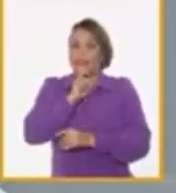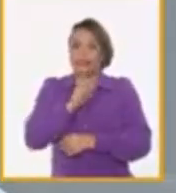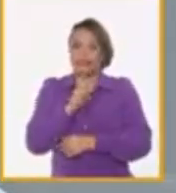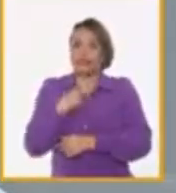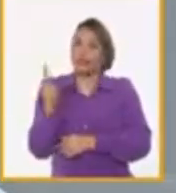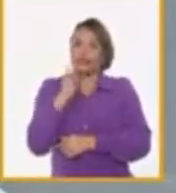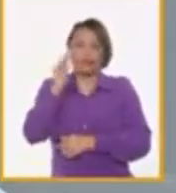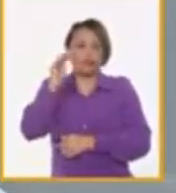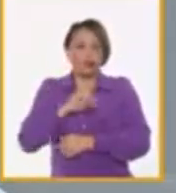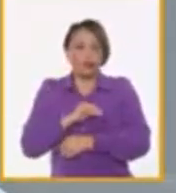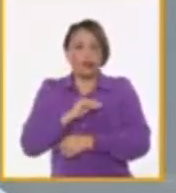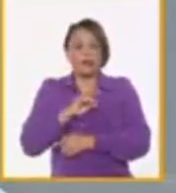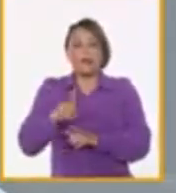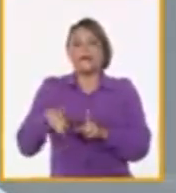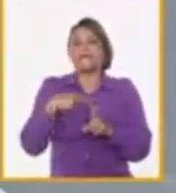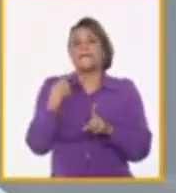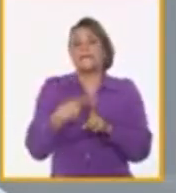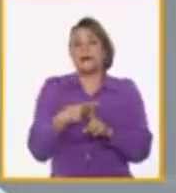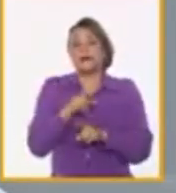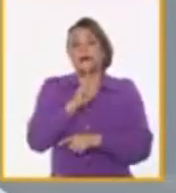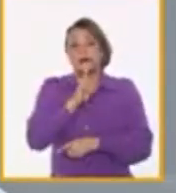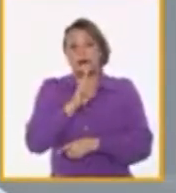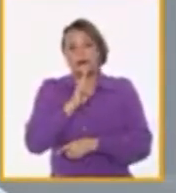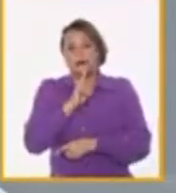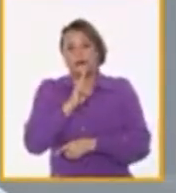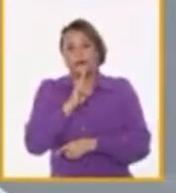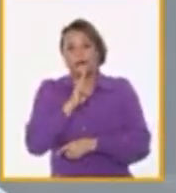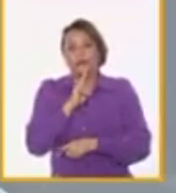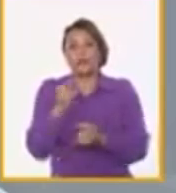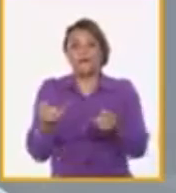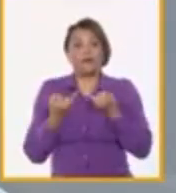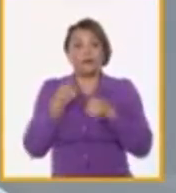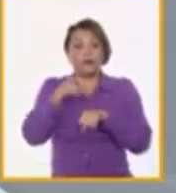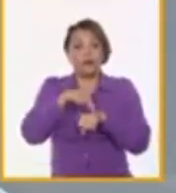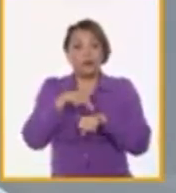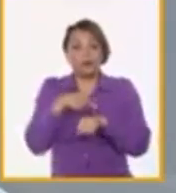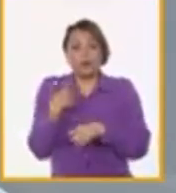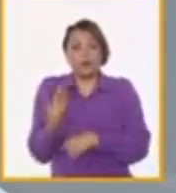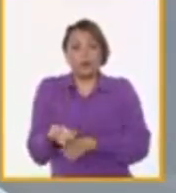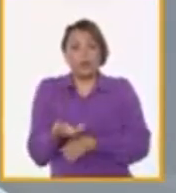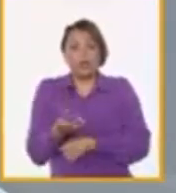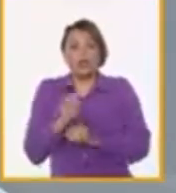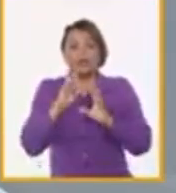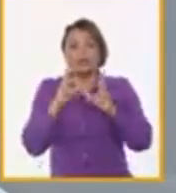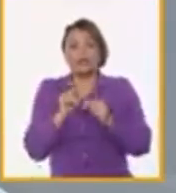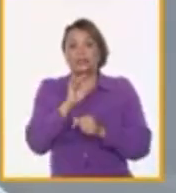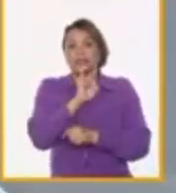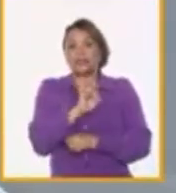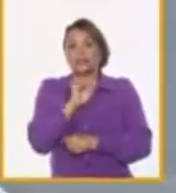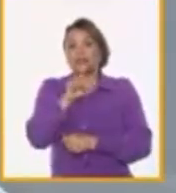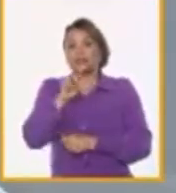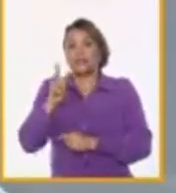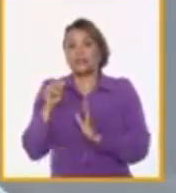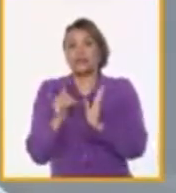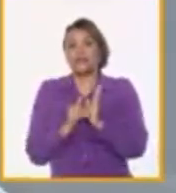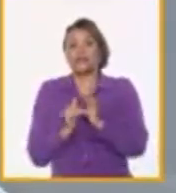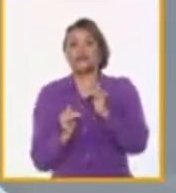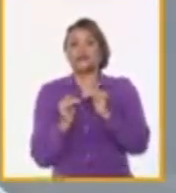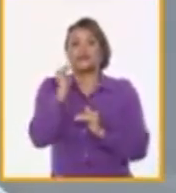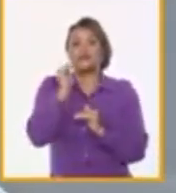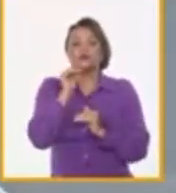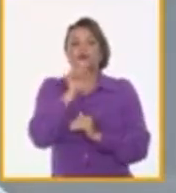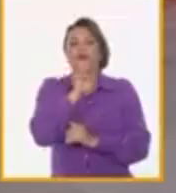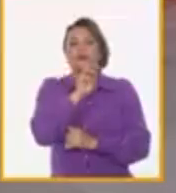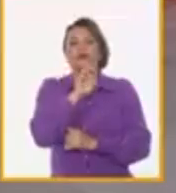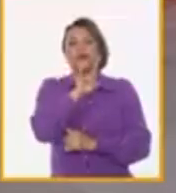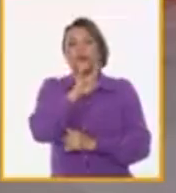el parte de ahora mismo, que recibimos el día de hoy, este número subió de 713 mil a 932 mil personas.